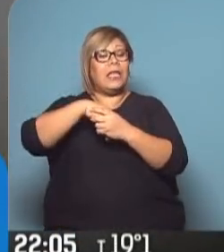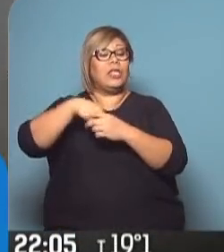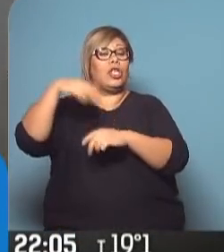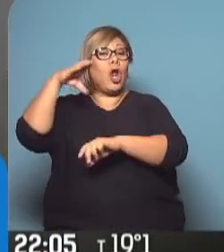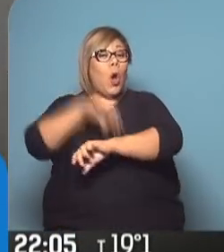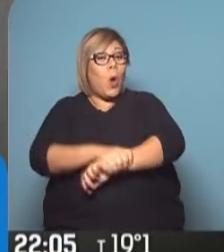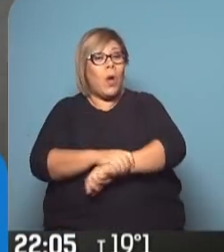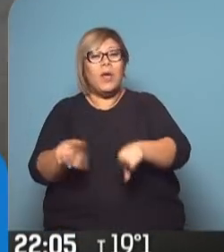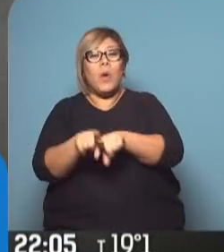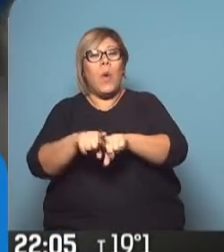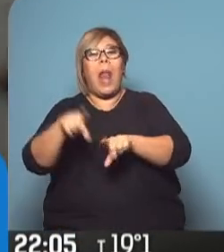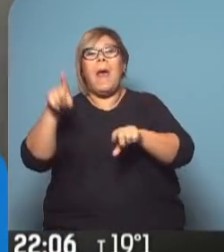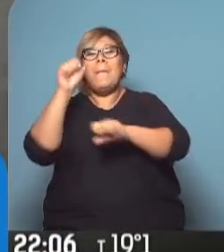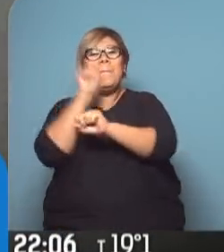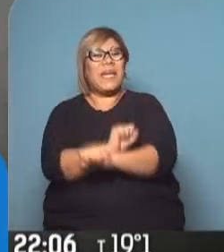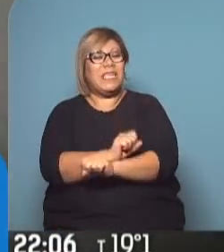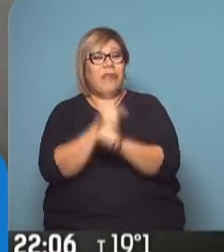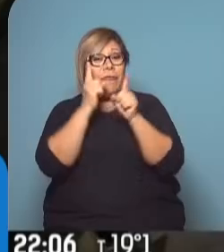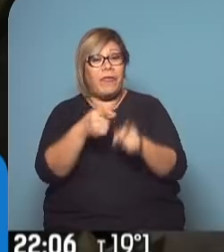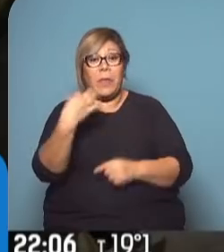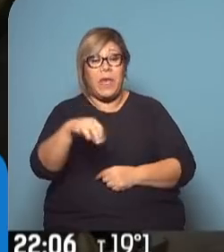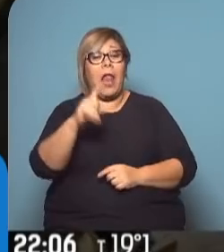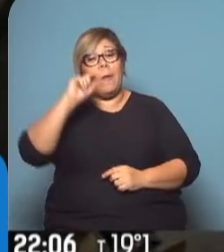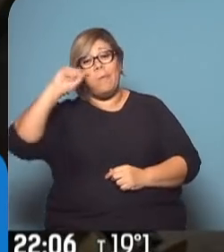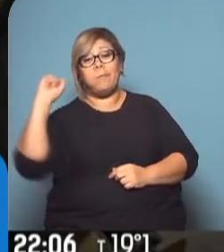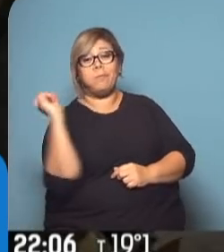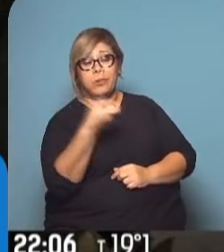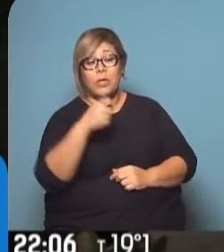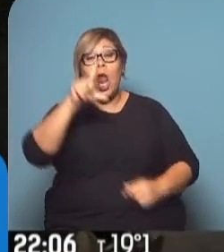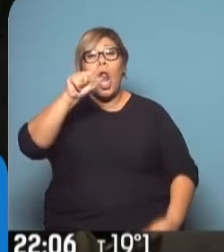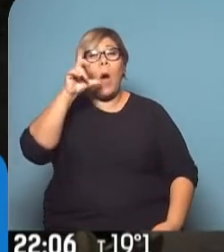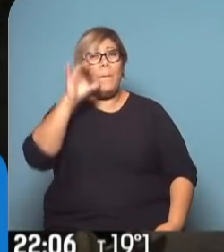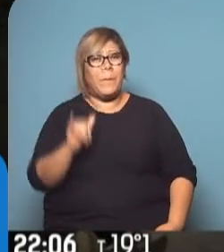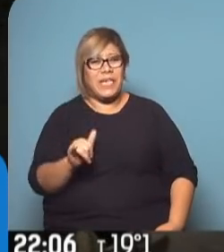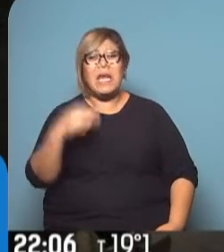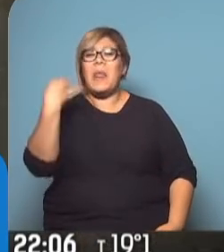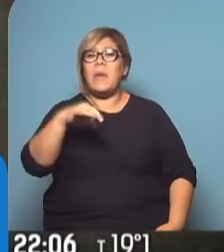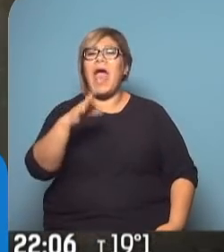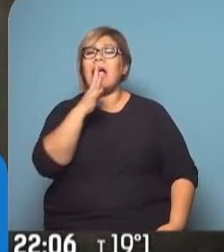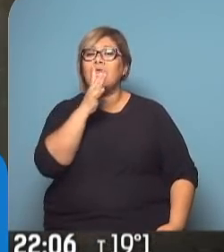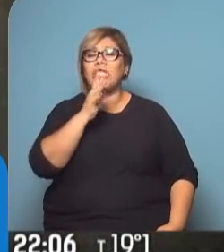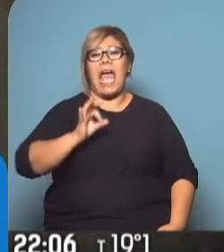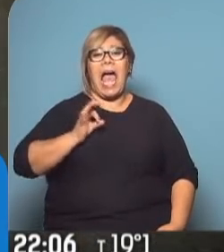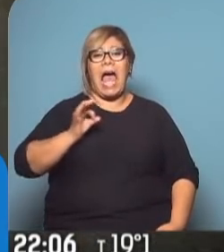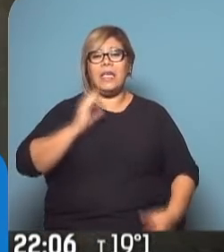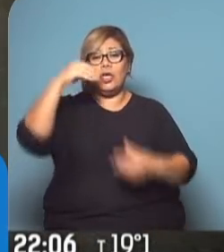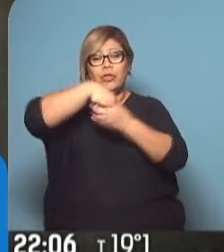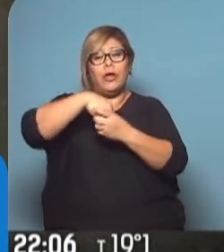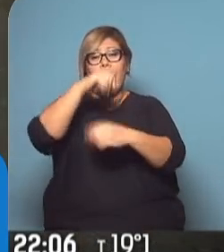Bolivariano de Inteligencia Nacional, SEBIN. López cumplía una condena de casi 14 años por incitación a la